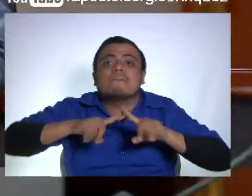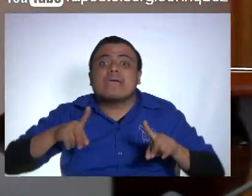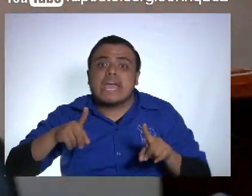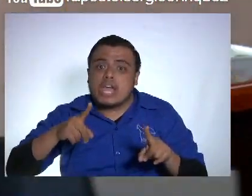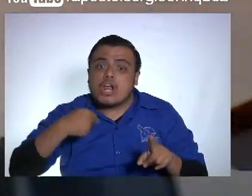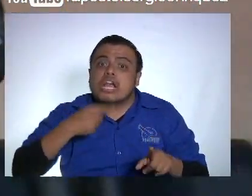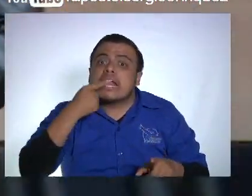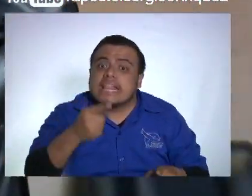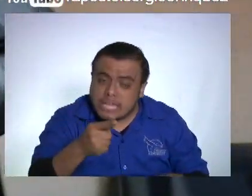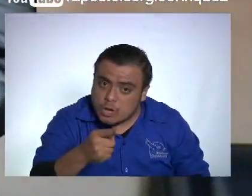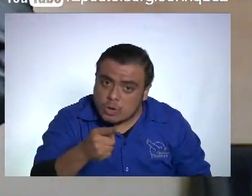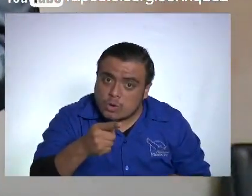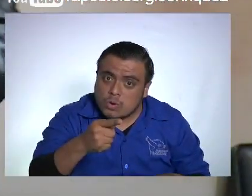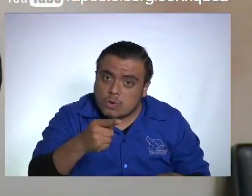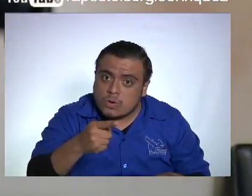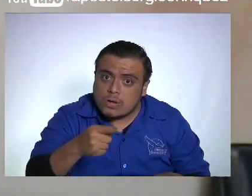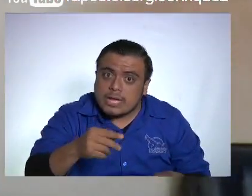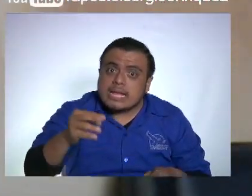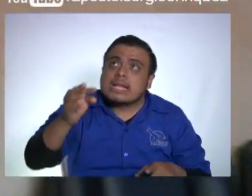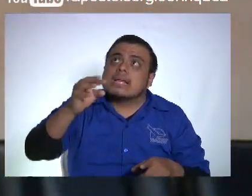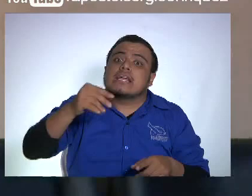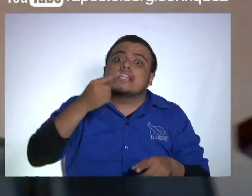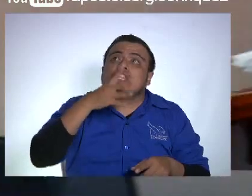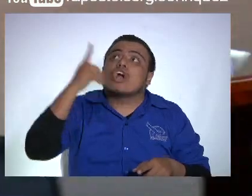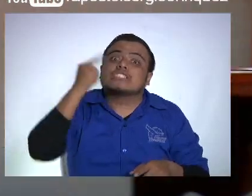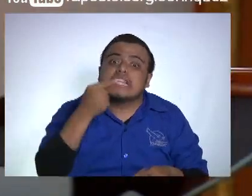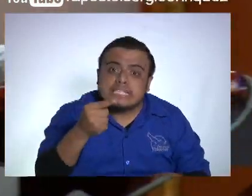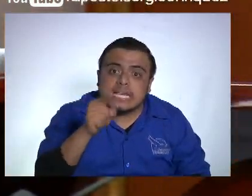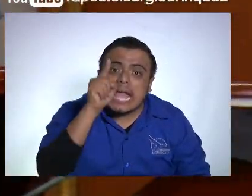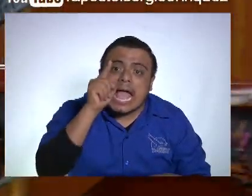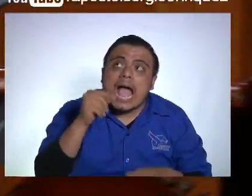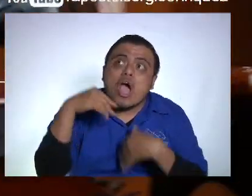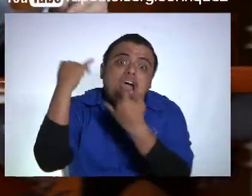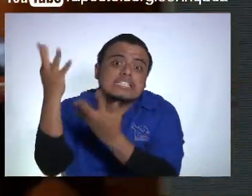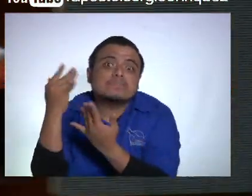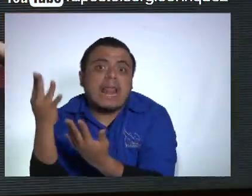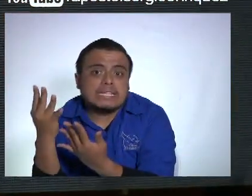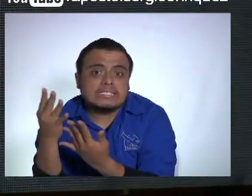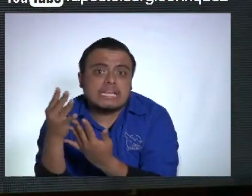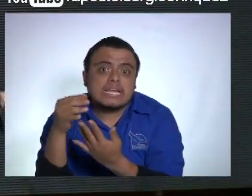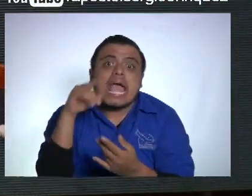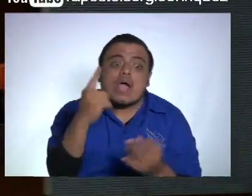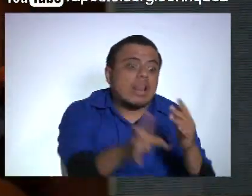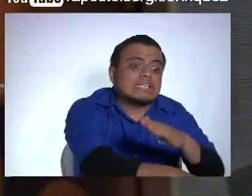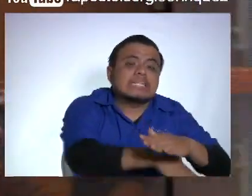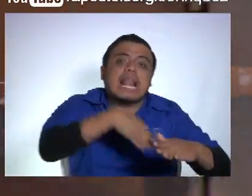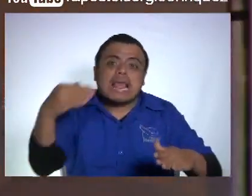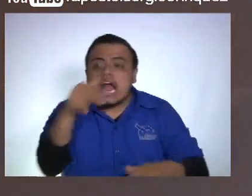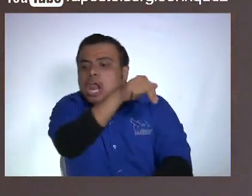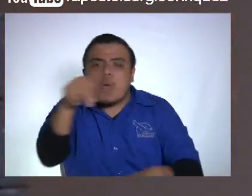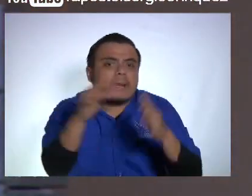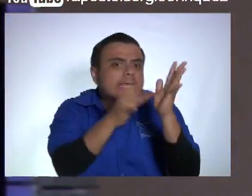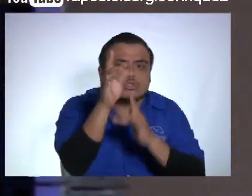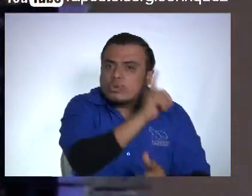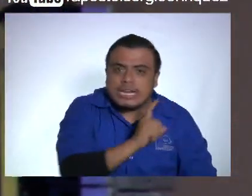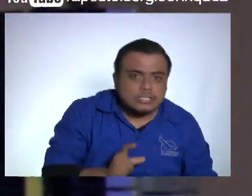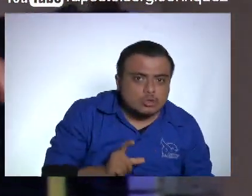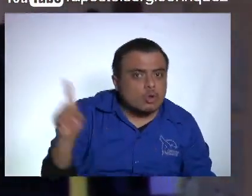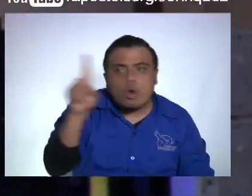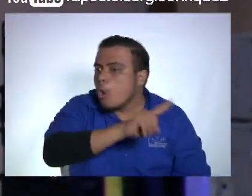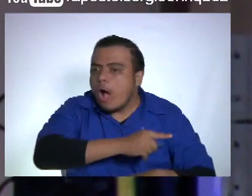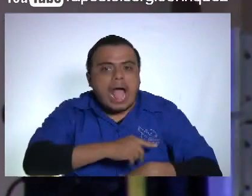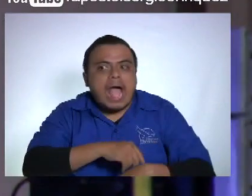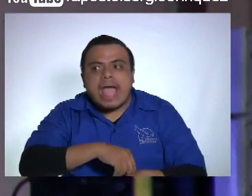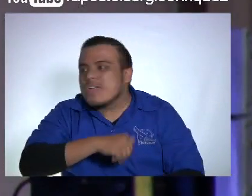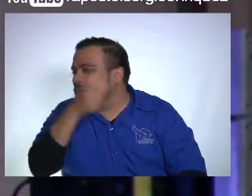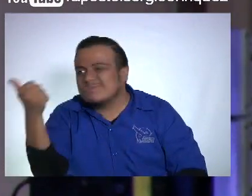hay una esperanza, que hay una salida a tu problema, y esa salida se llama Jesucristo. No hay otra solución, no hay